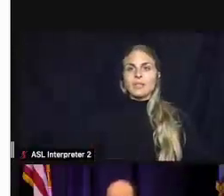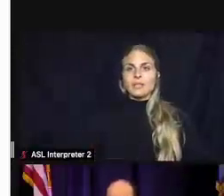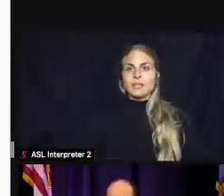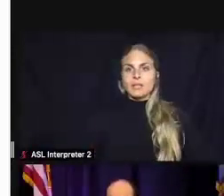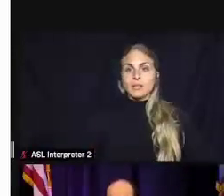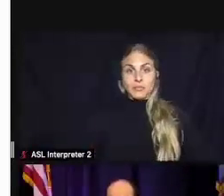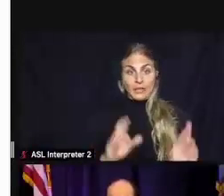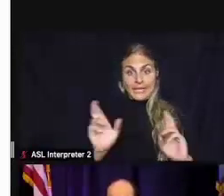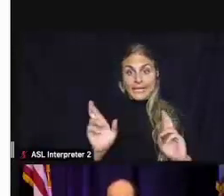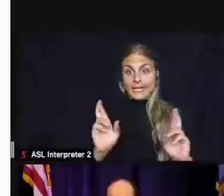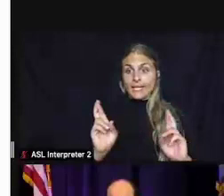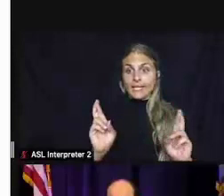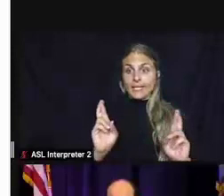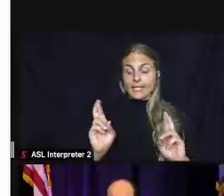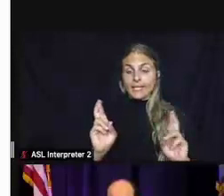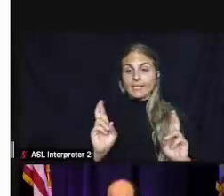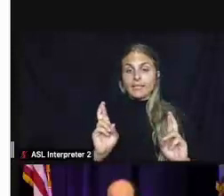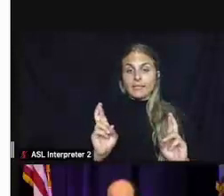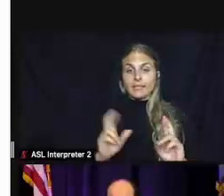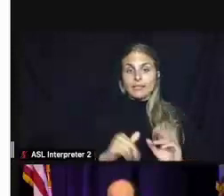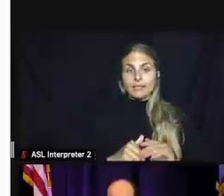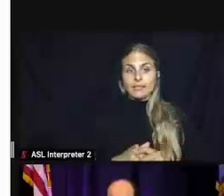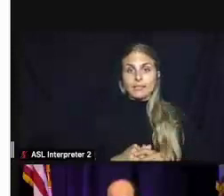Are you ready?